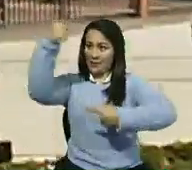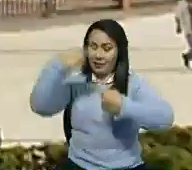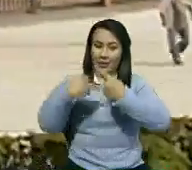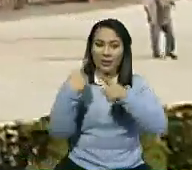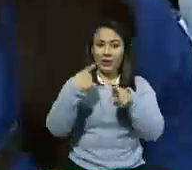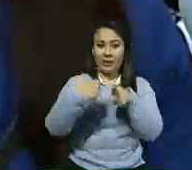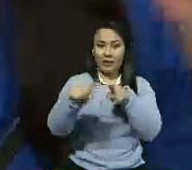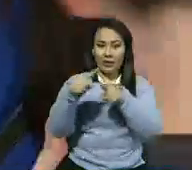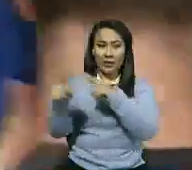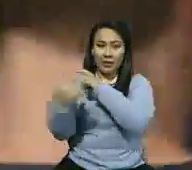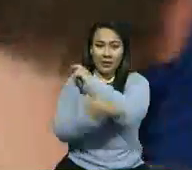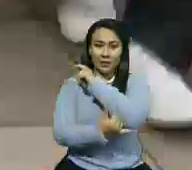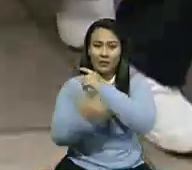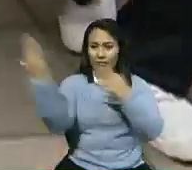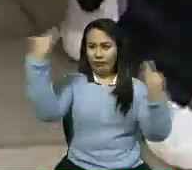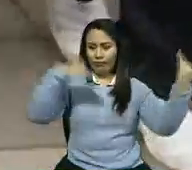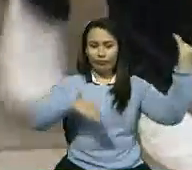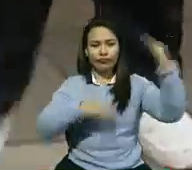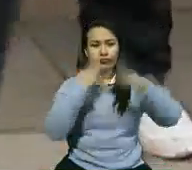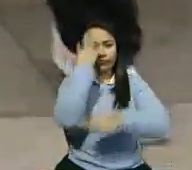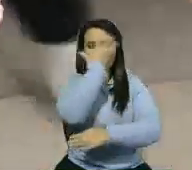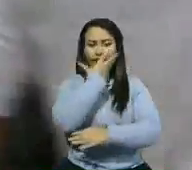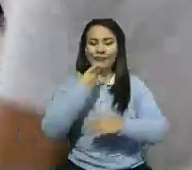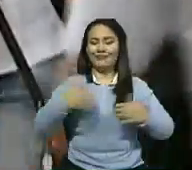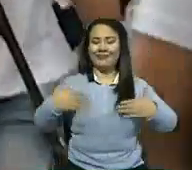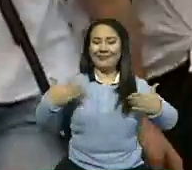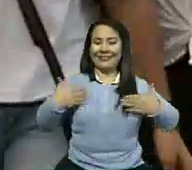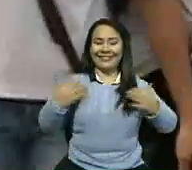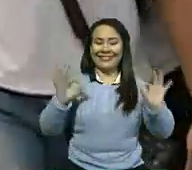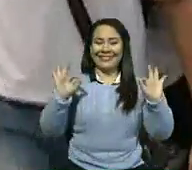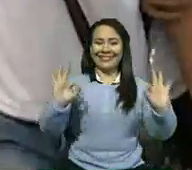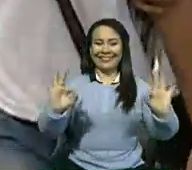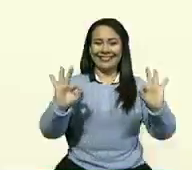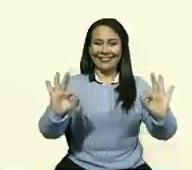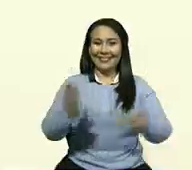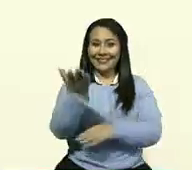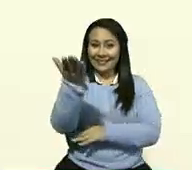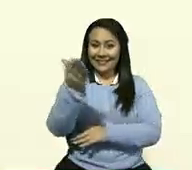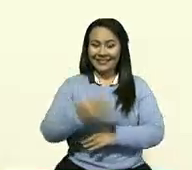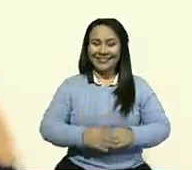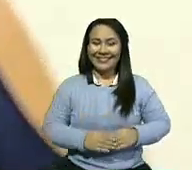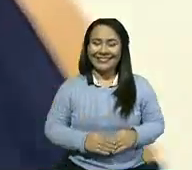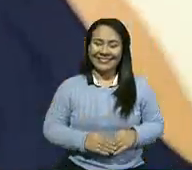disfruten sus fiestas al máximo. Informó Pilar Vera.